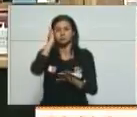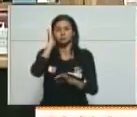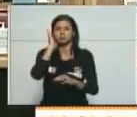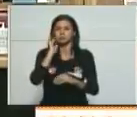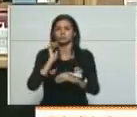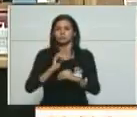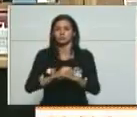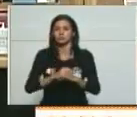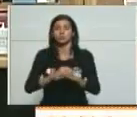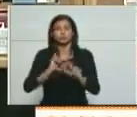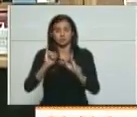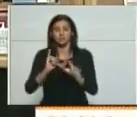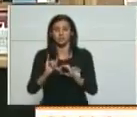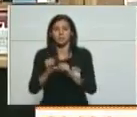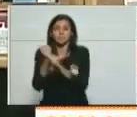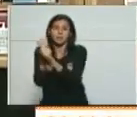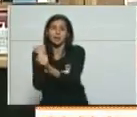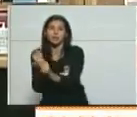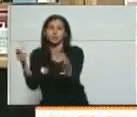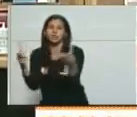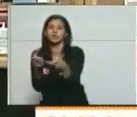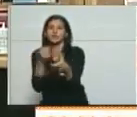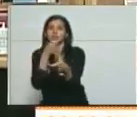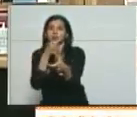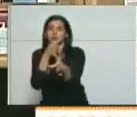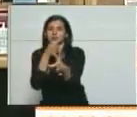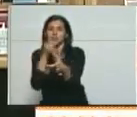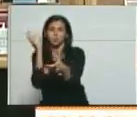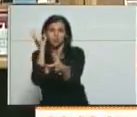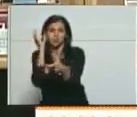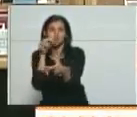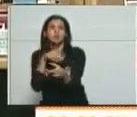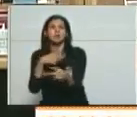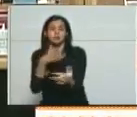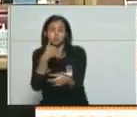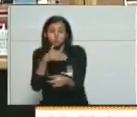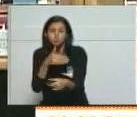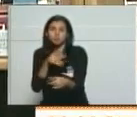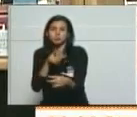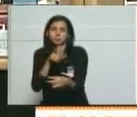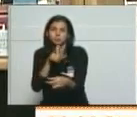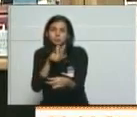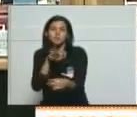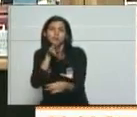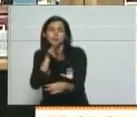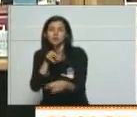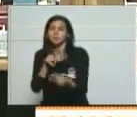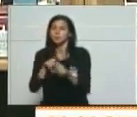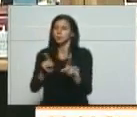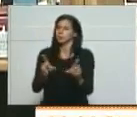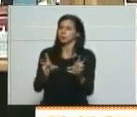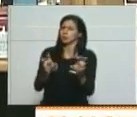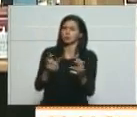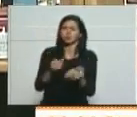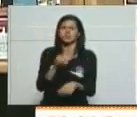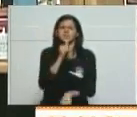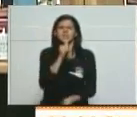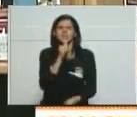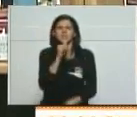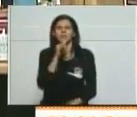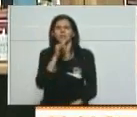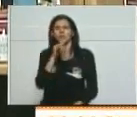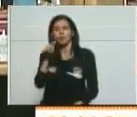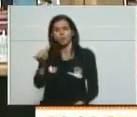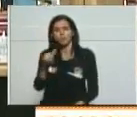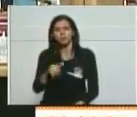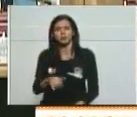Estaba convocada la rueda de prensa en la fiscalía. Pero a mí de verdad me causa mucha suspicacia que la persona que informa el